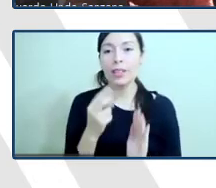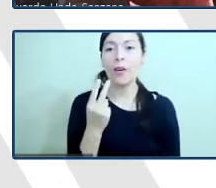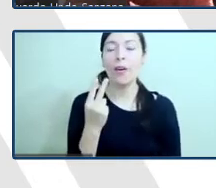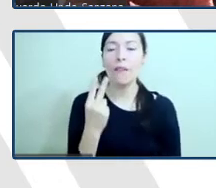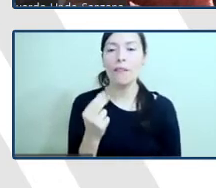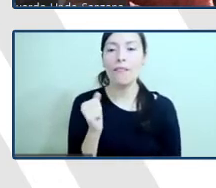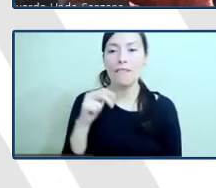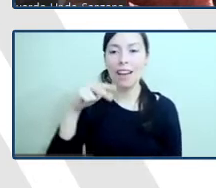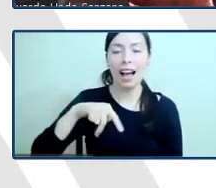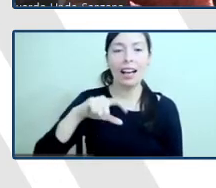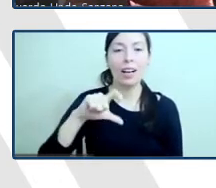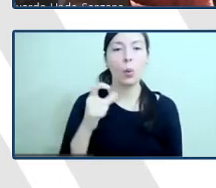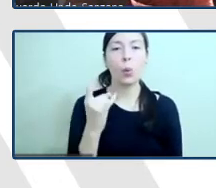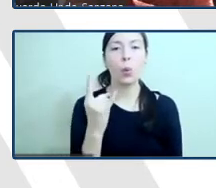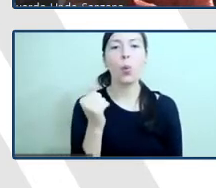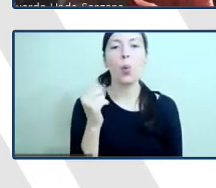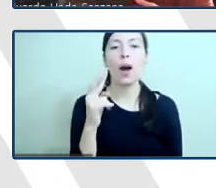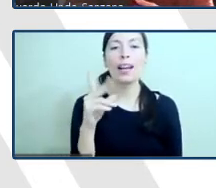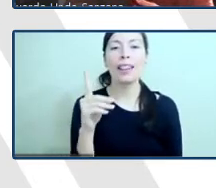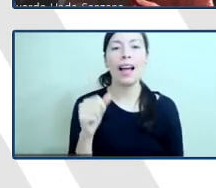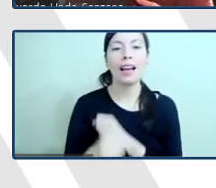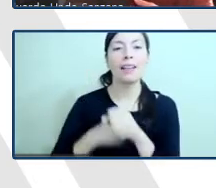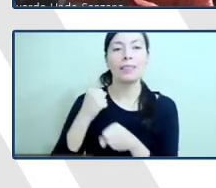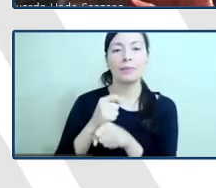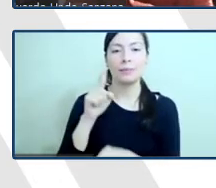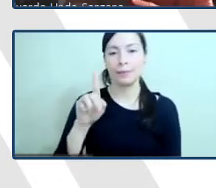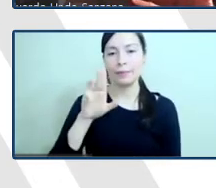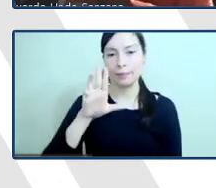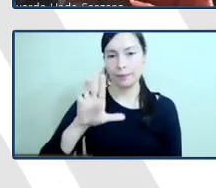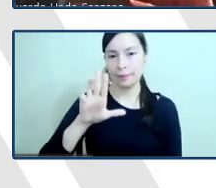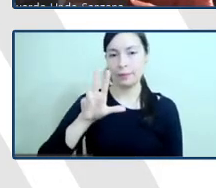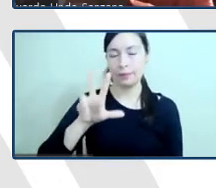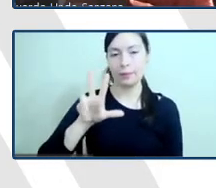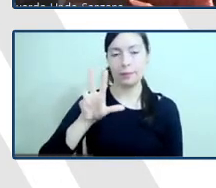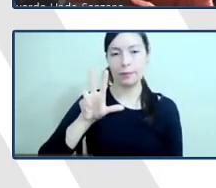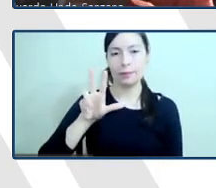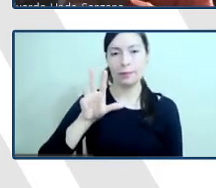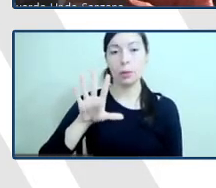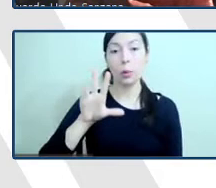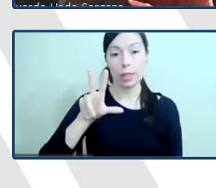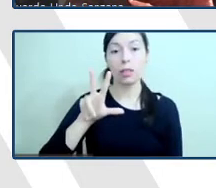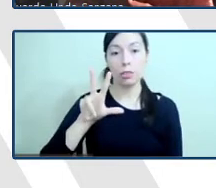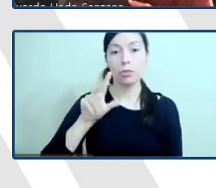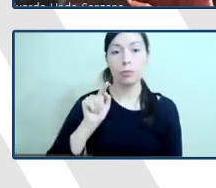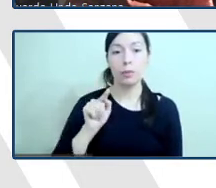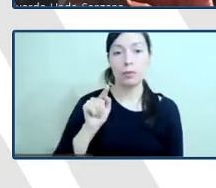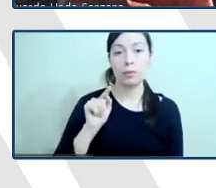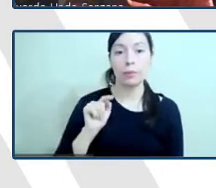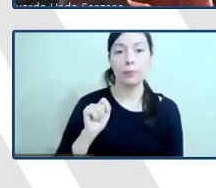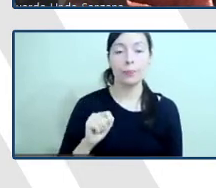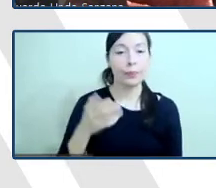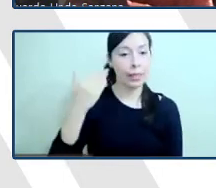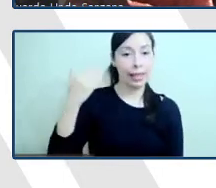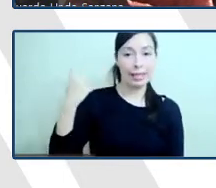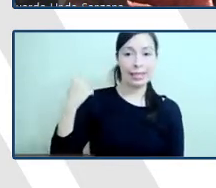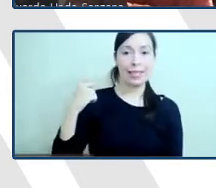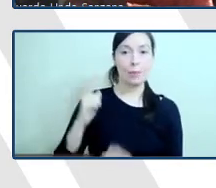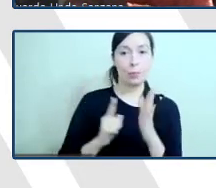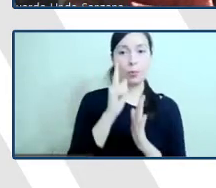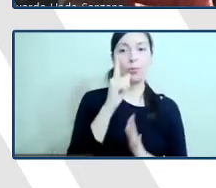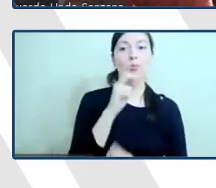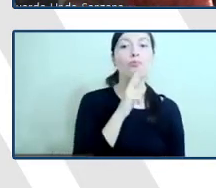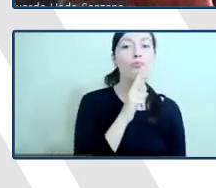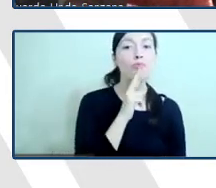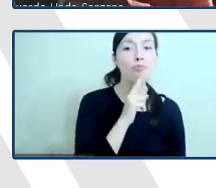año 1958, que es el año siguiente al lanzamiento del Sputnik, ¿verdad? Y el año en